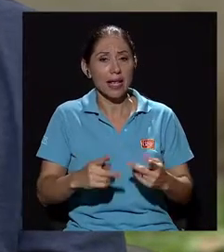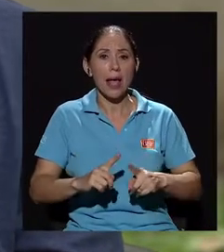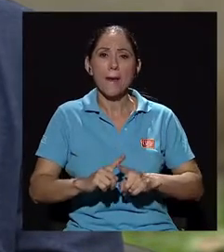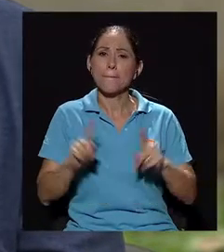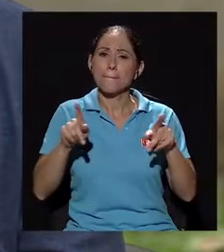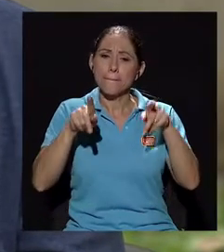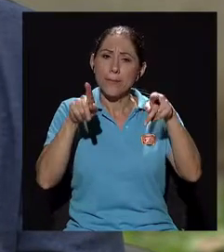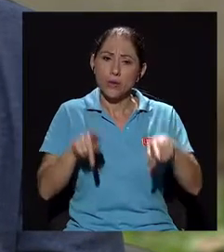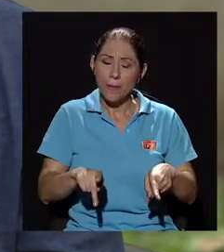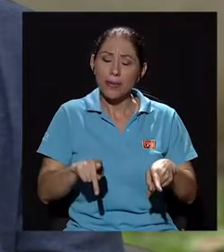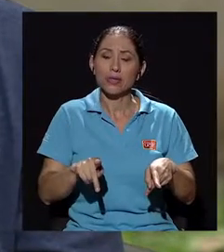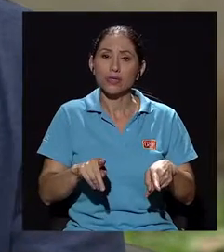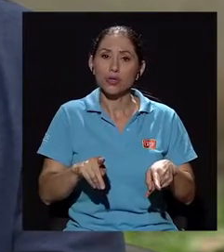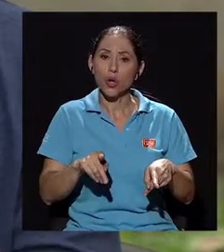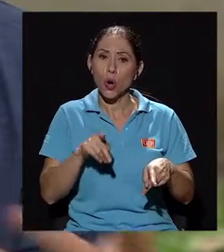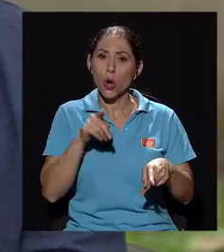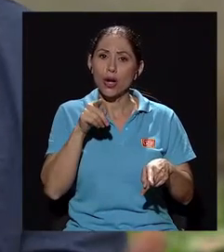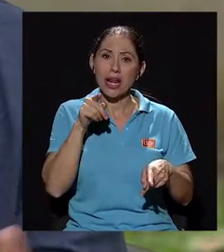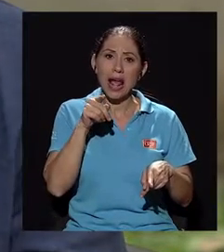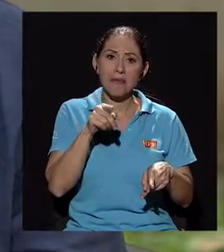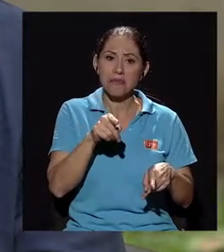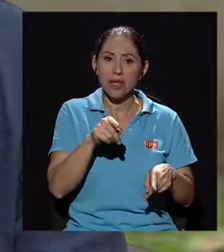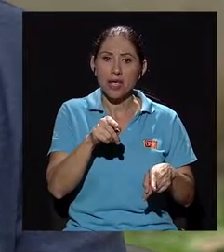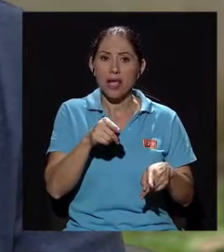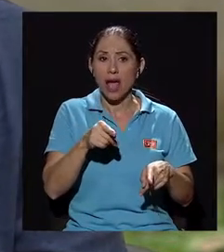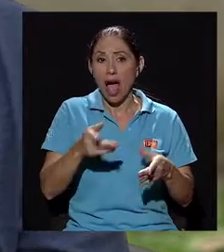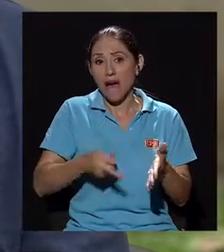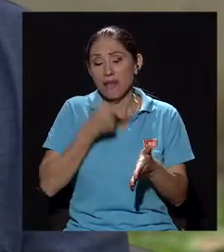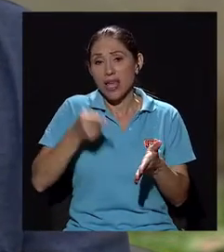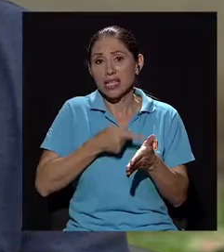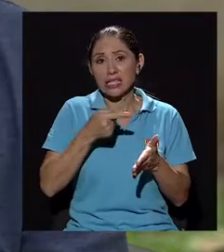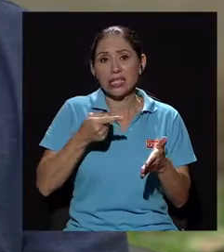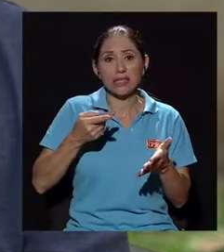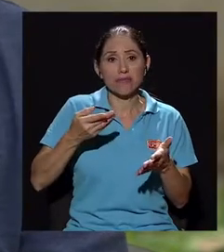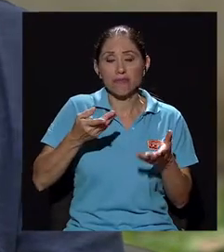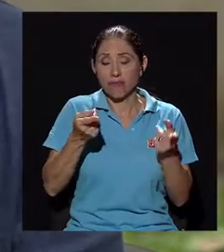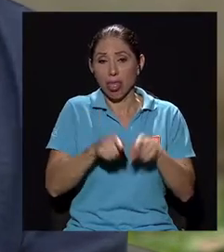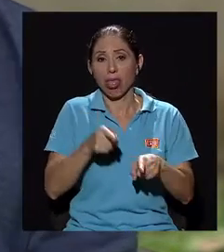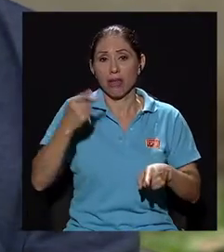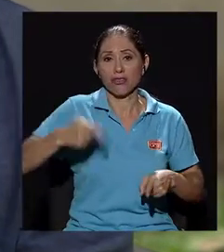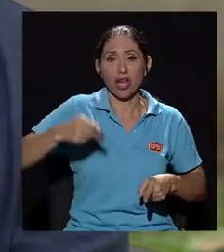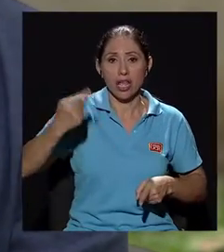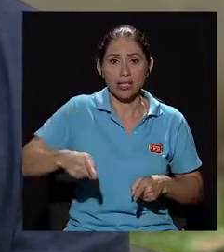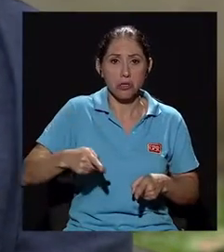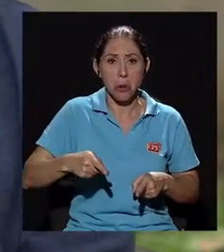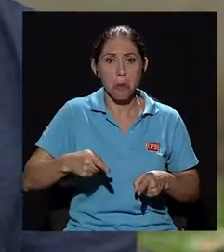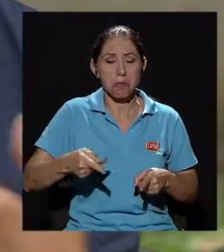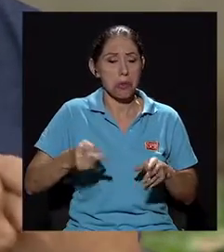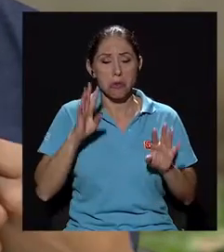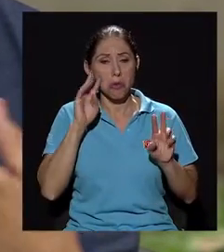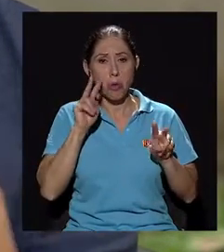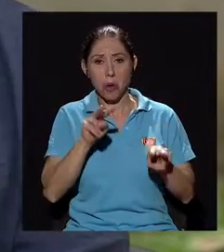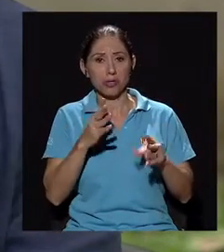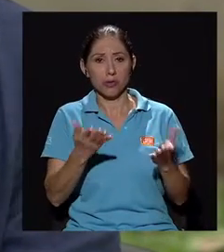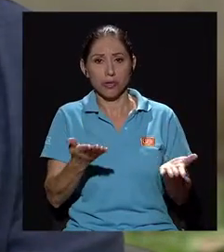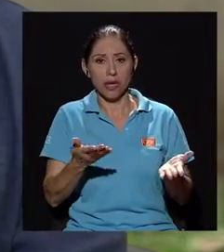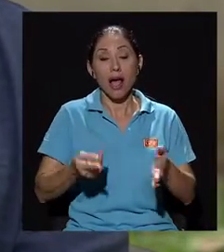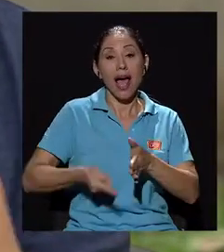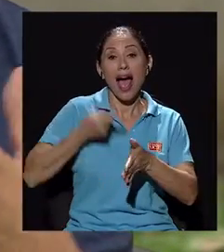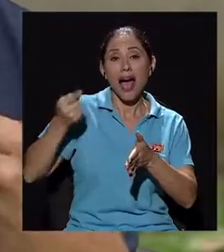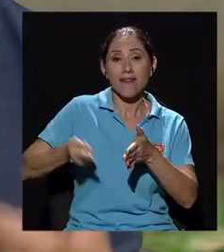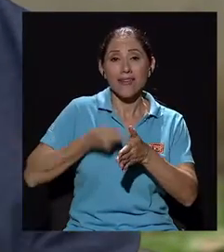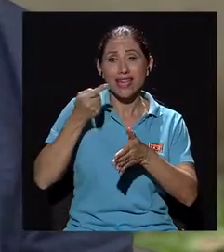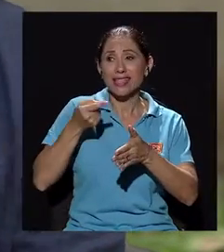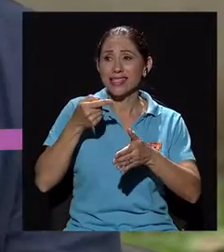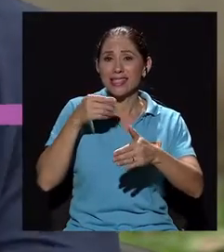que se somete una persona, o sea, no es considerado a veces, o bien el hecho de que muchas veces no se, dentro